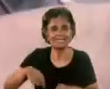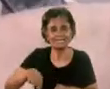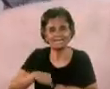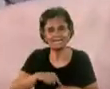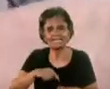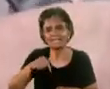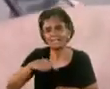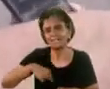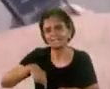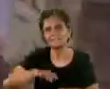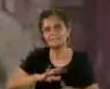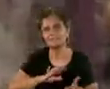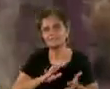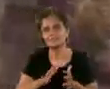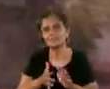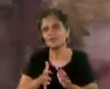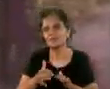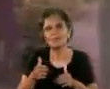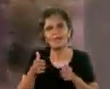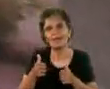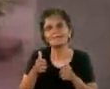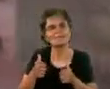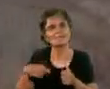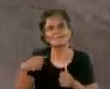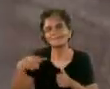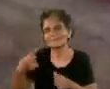acá. Por lo menos siempre acá. Y nosotros,